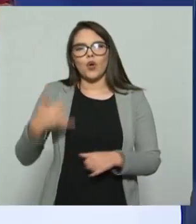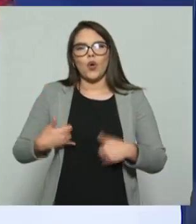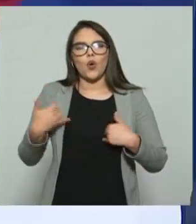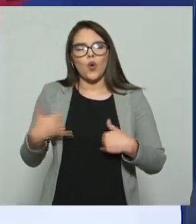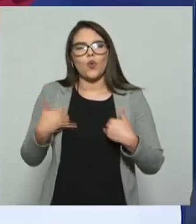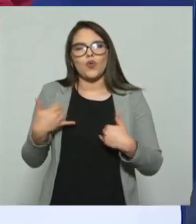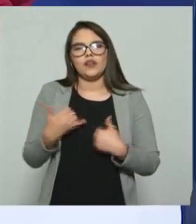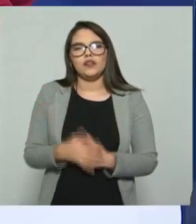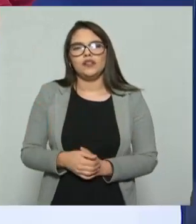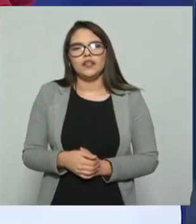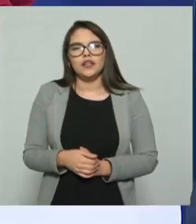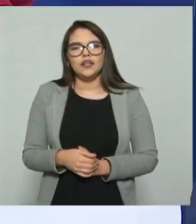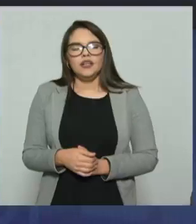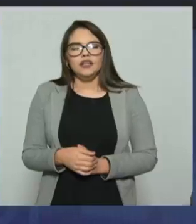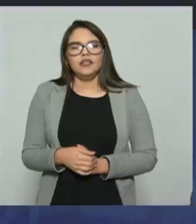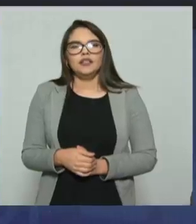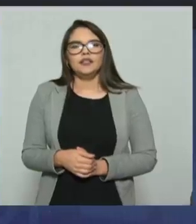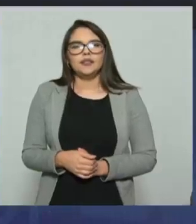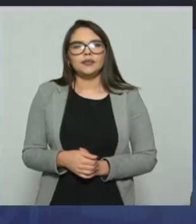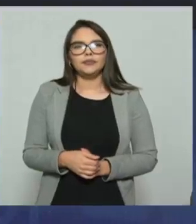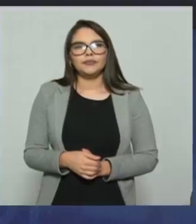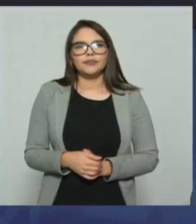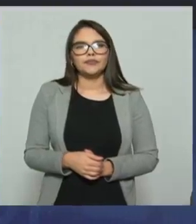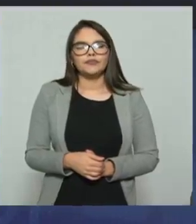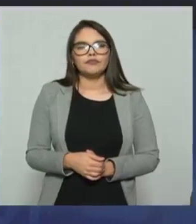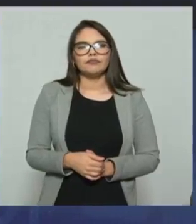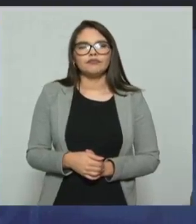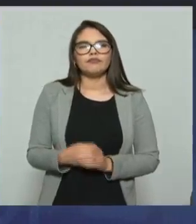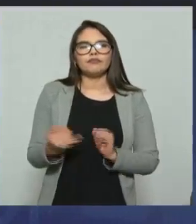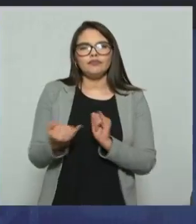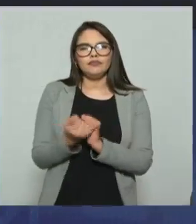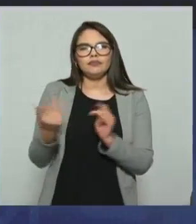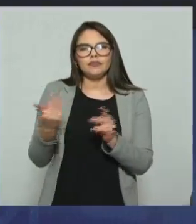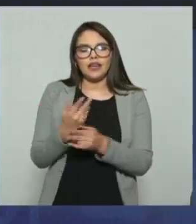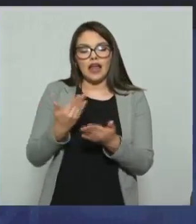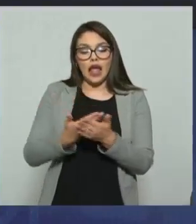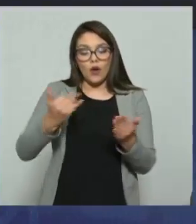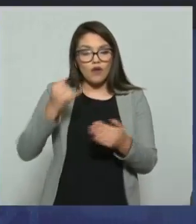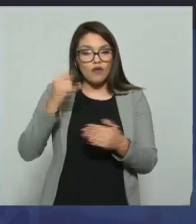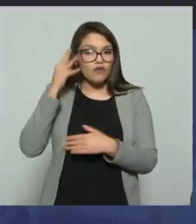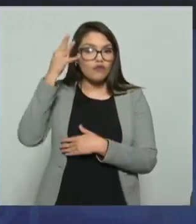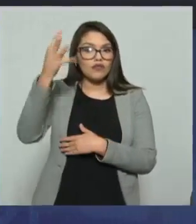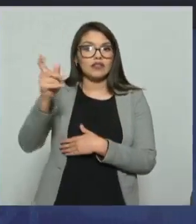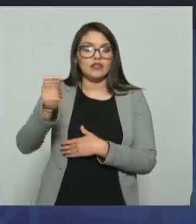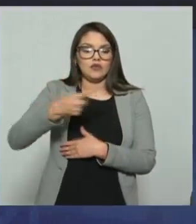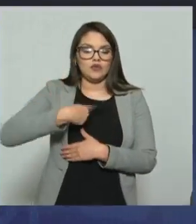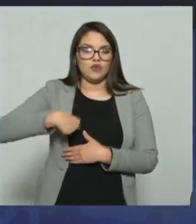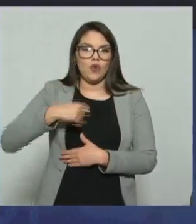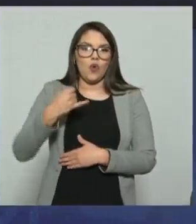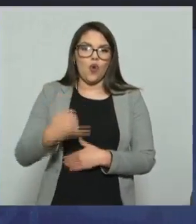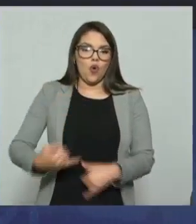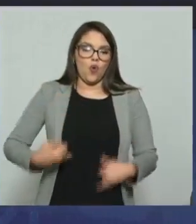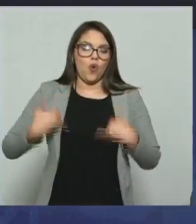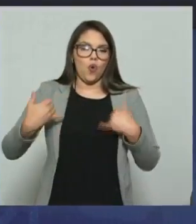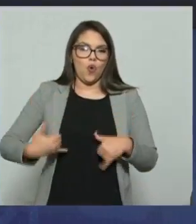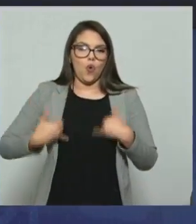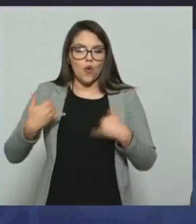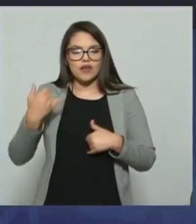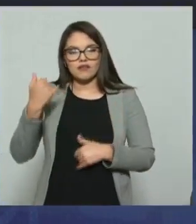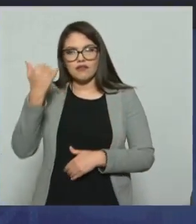está pasando, nuestro presente y futuro, que son nuestros jóvenes, nuestros adultos